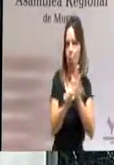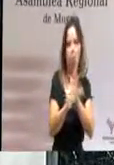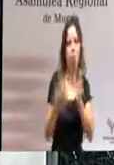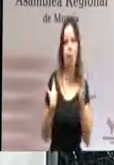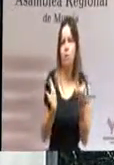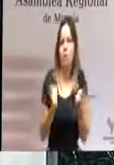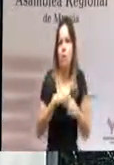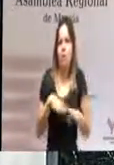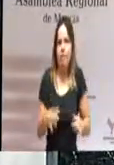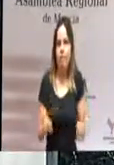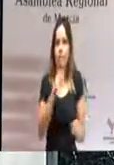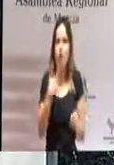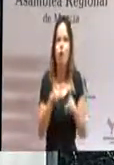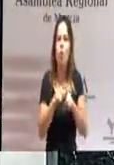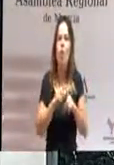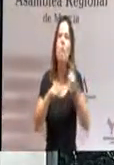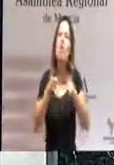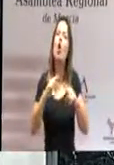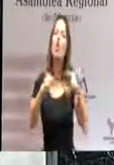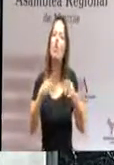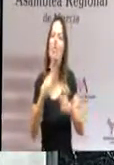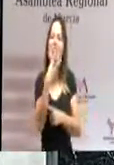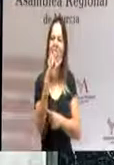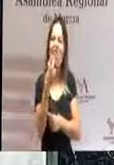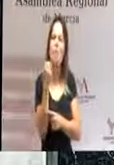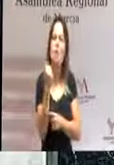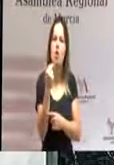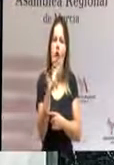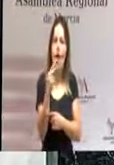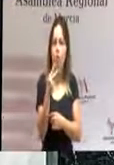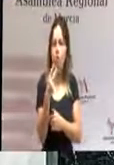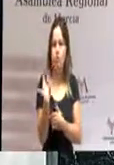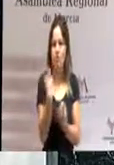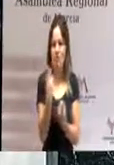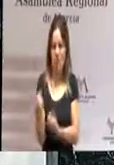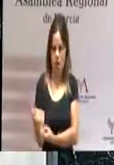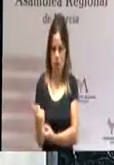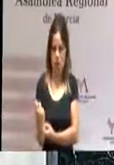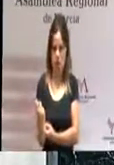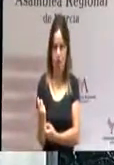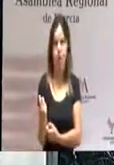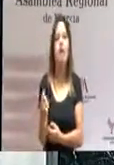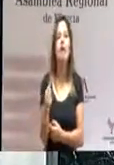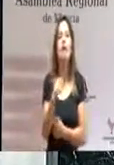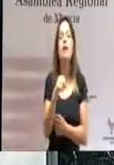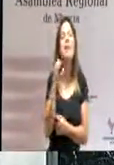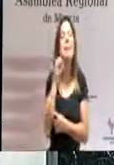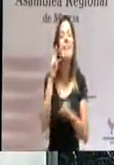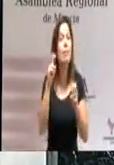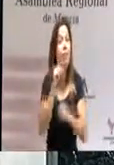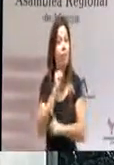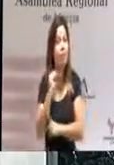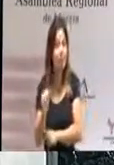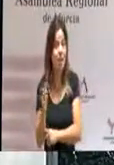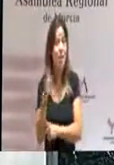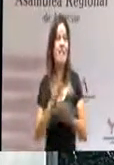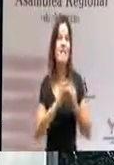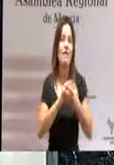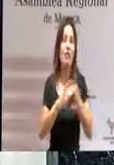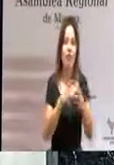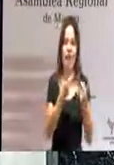que se incumple sistemáticamente, dejando un agujero de 300 millones de euros. En dependencia y servicios sociales, hay que hacer